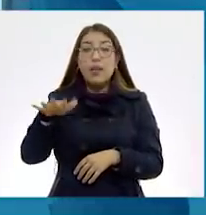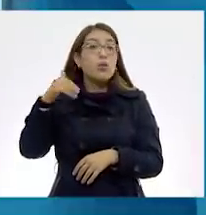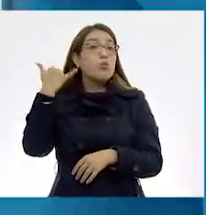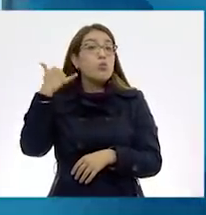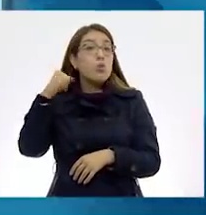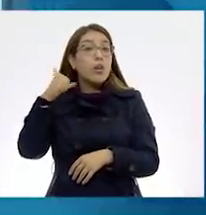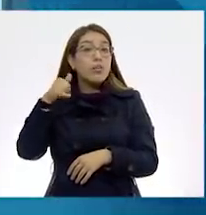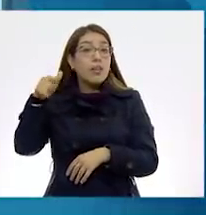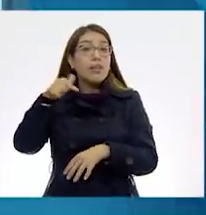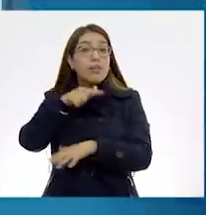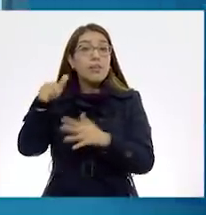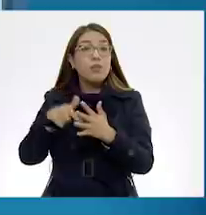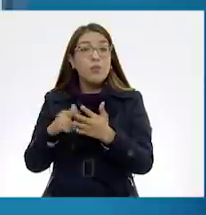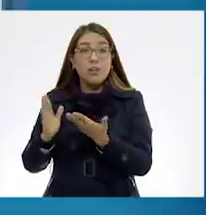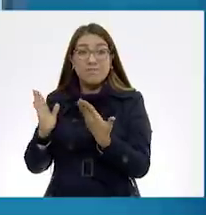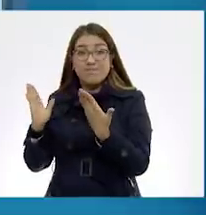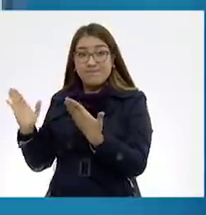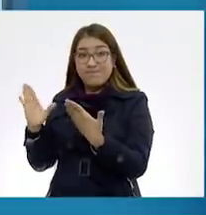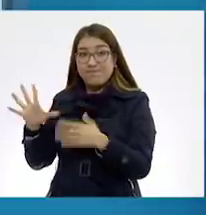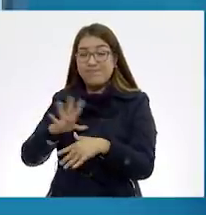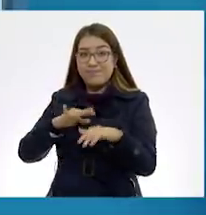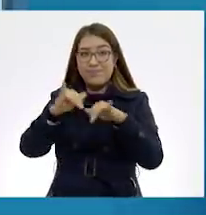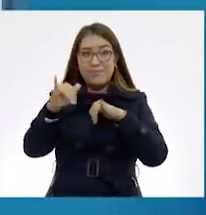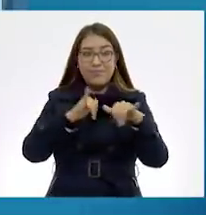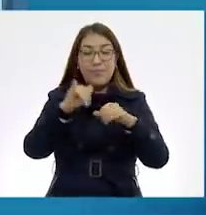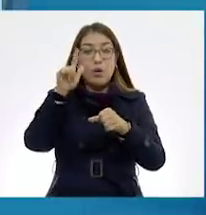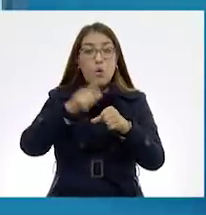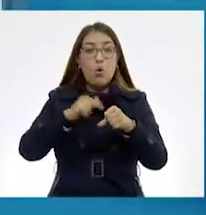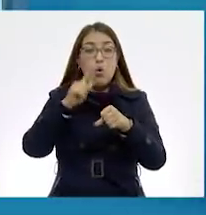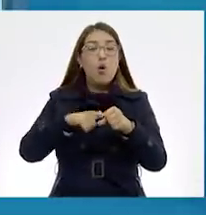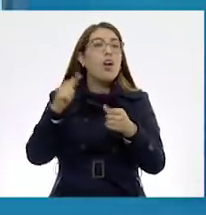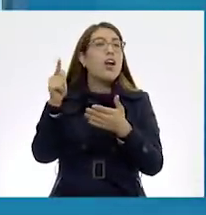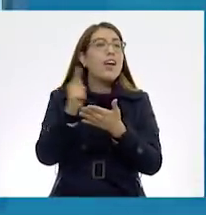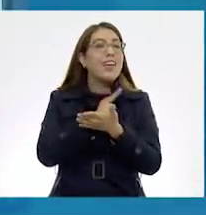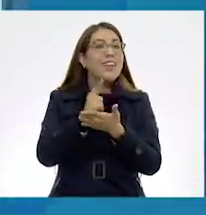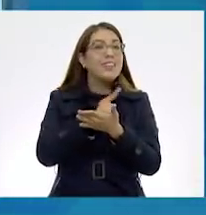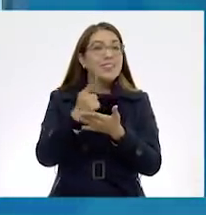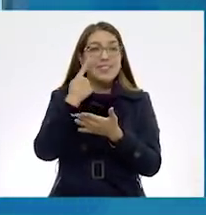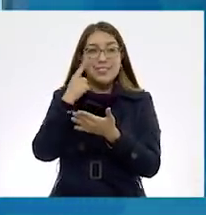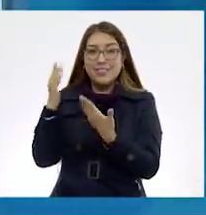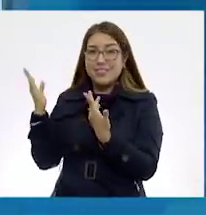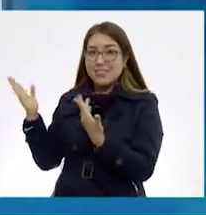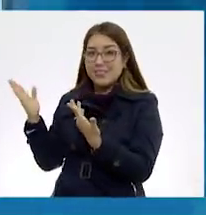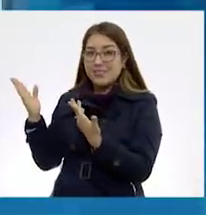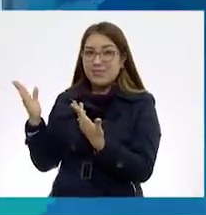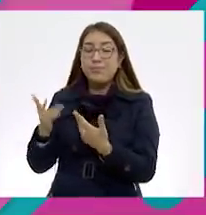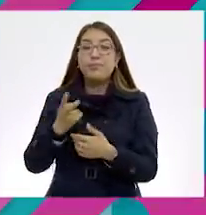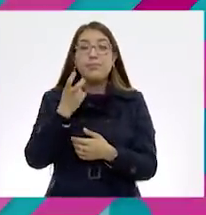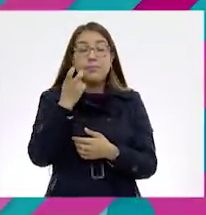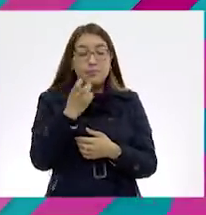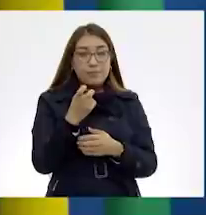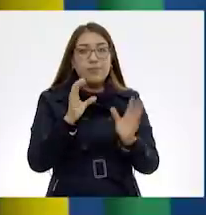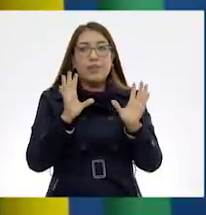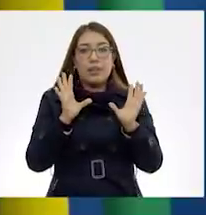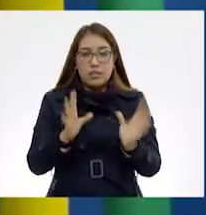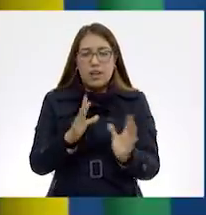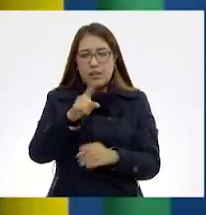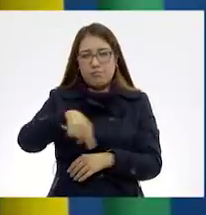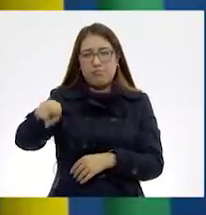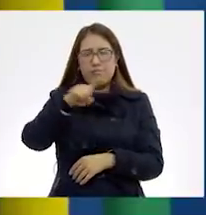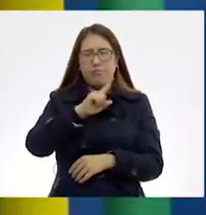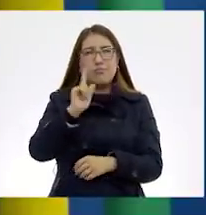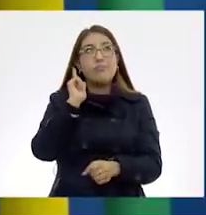Yucatán y se presentan en el mapa en color gris, lo que estoy viendo. De esta manera, ya tenemos un